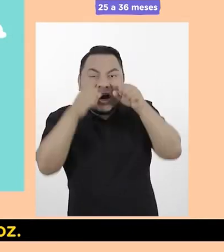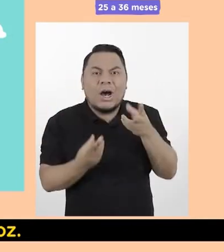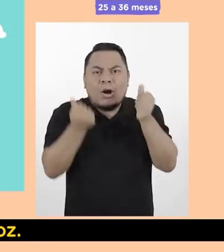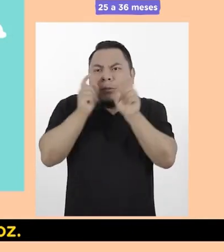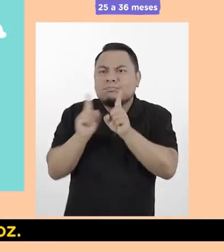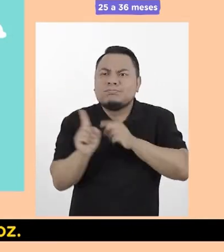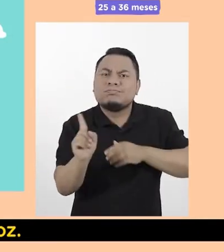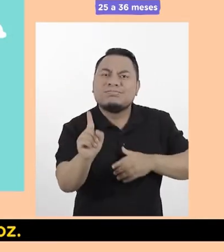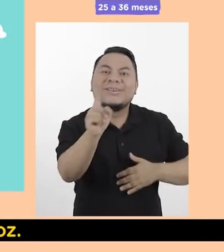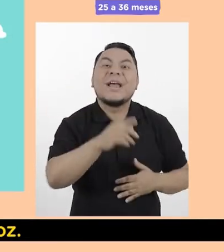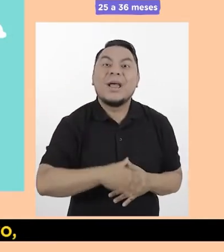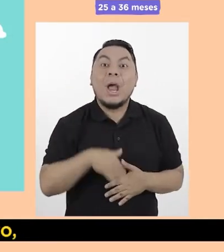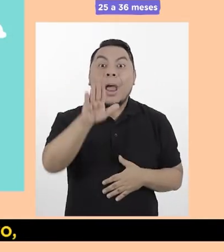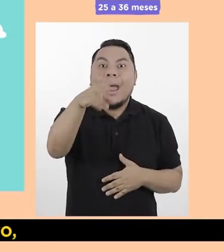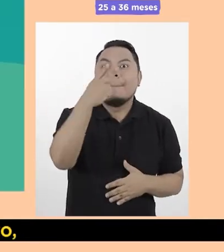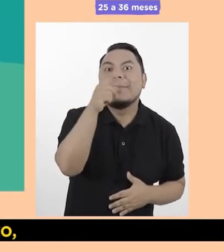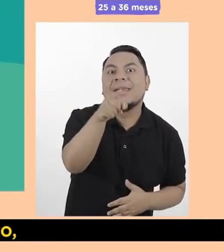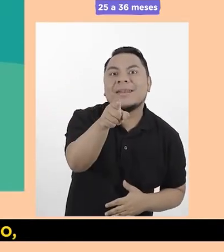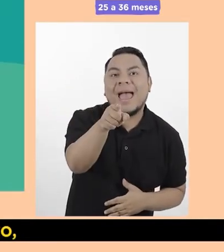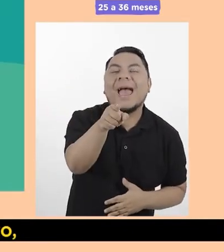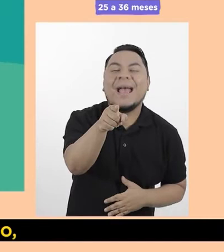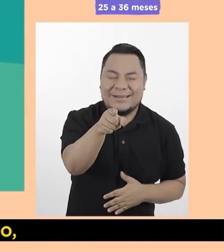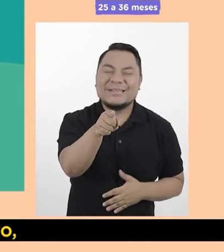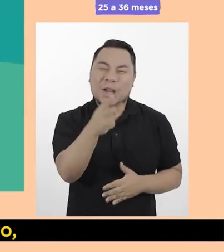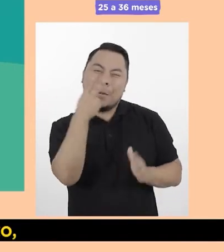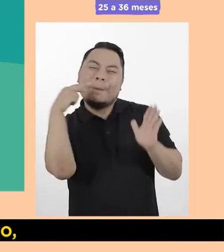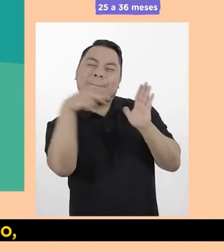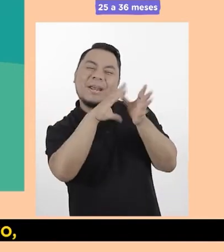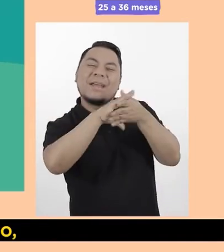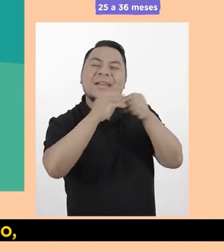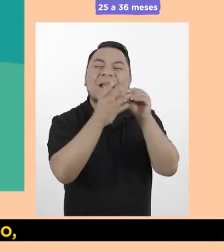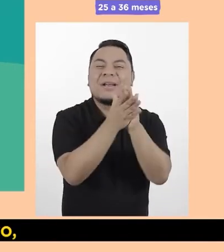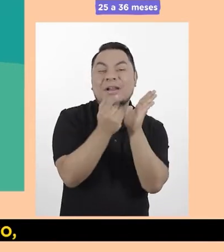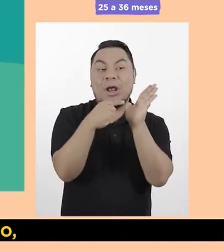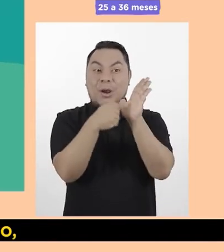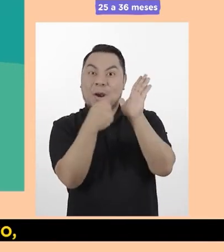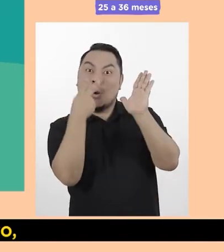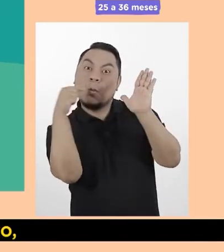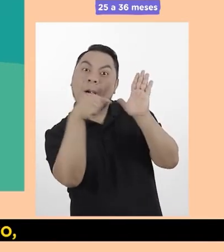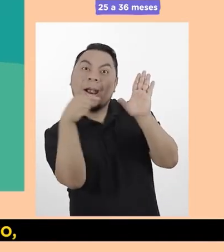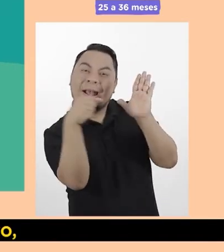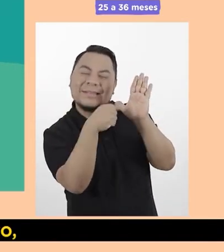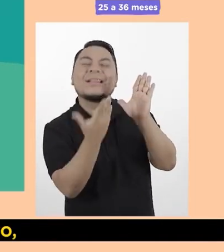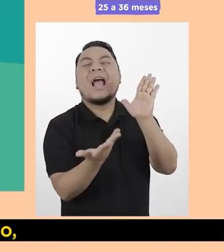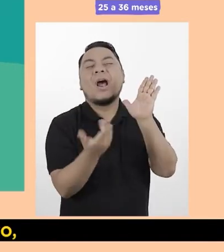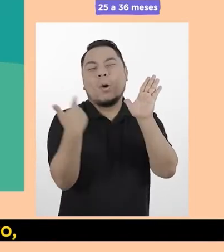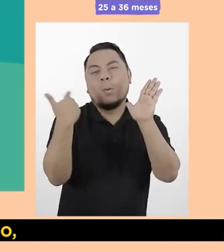liebre veloz. Mira, mira, mira.